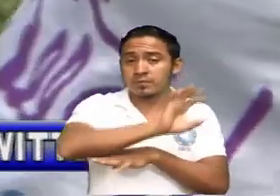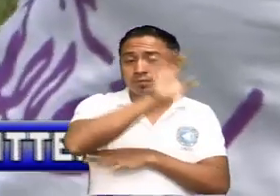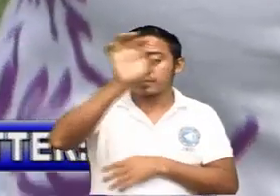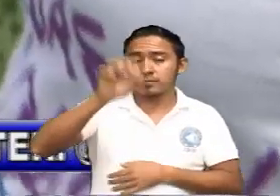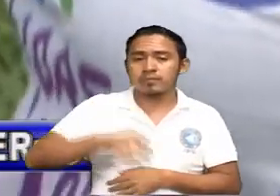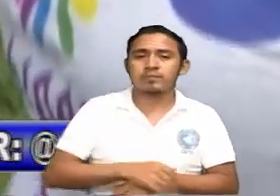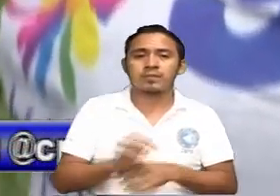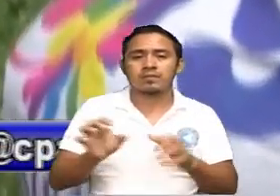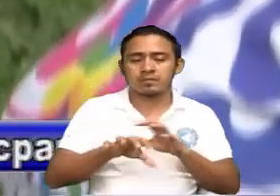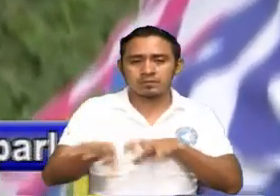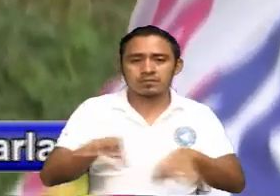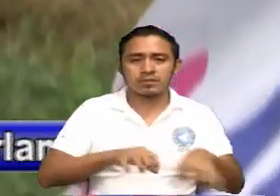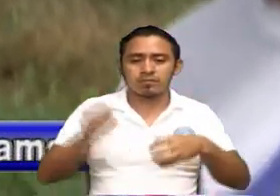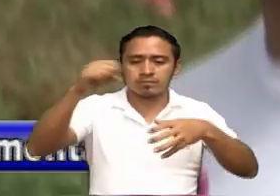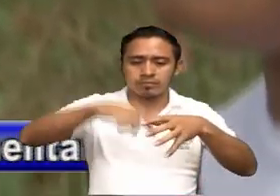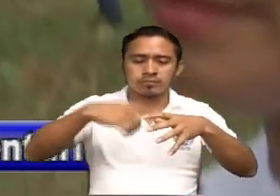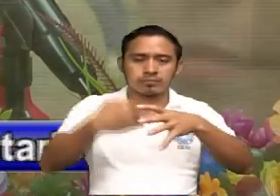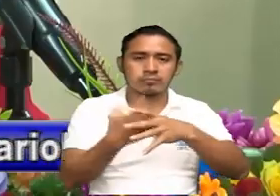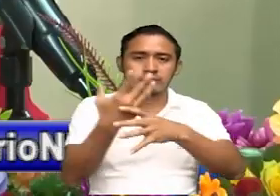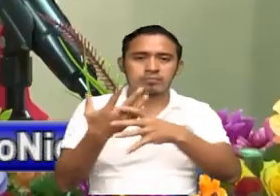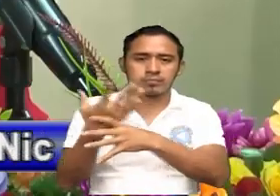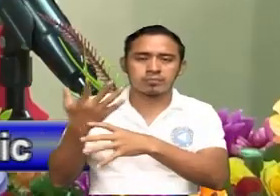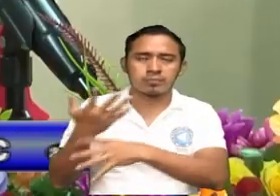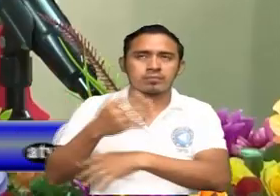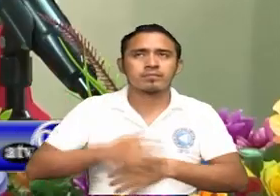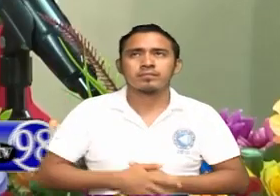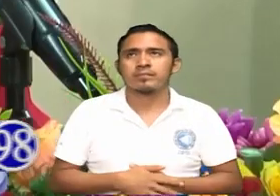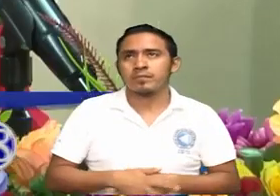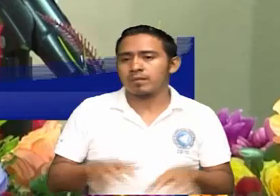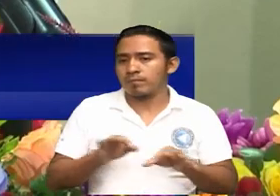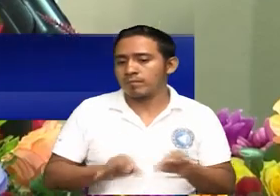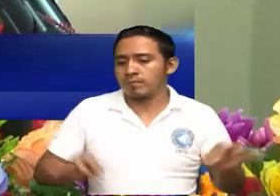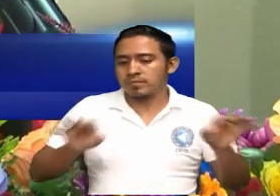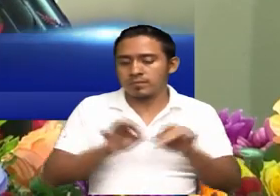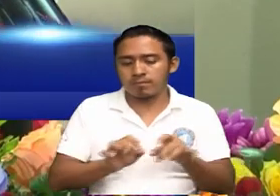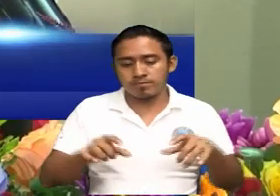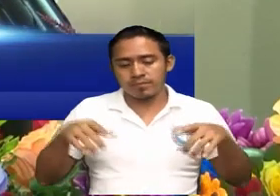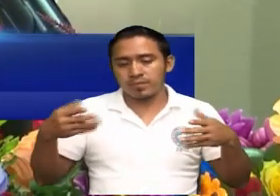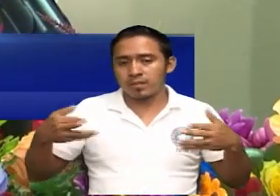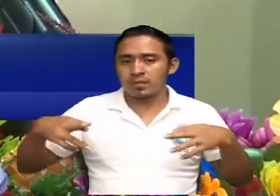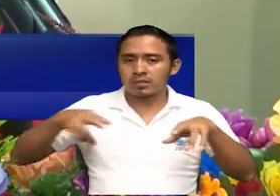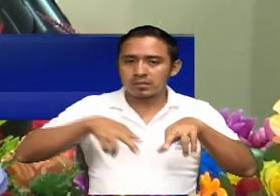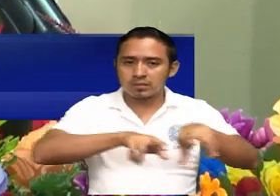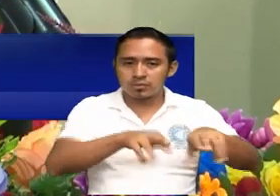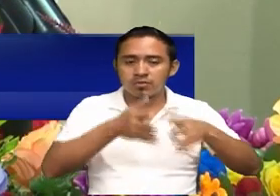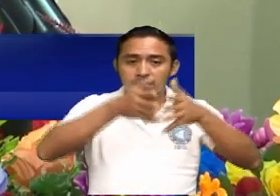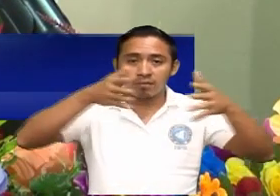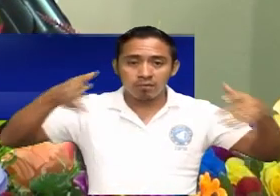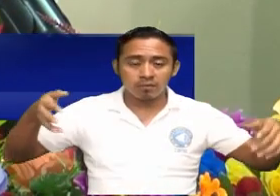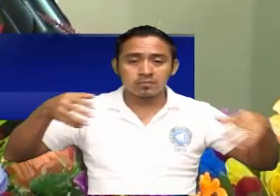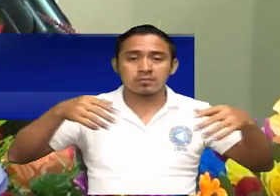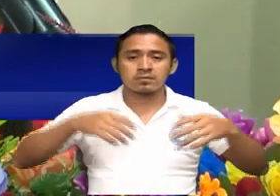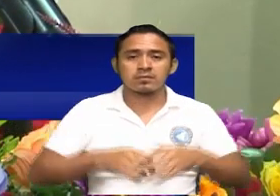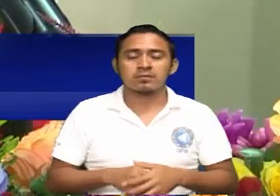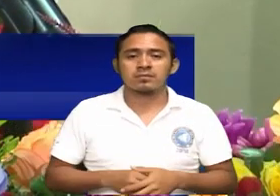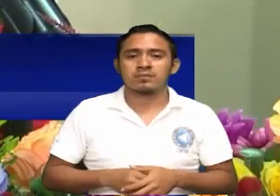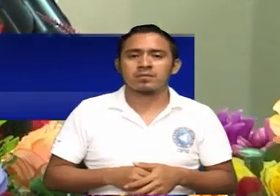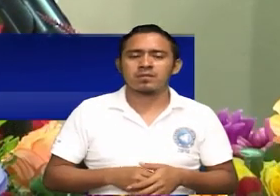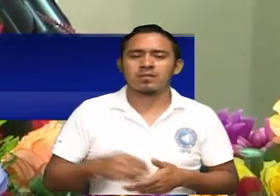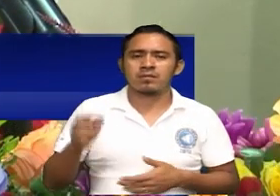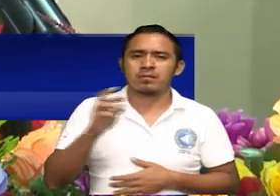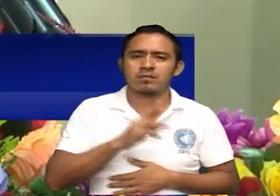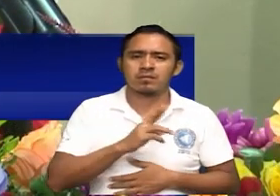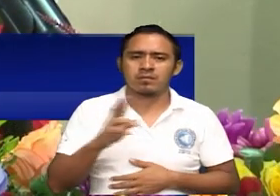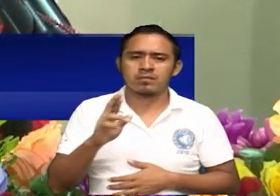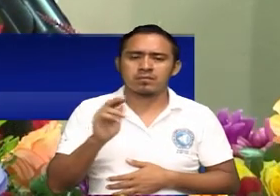la Cruzada de Reforestación, destacándonos en la desembocadura del Río Grande, en la región autónoma de la